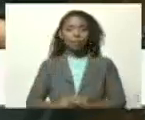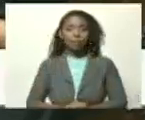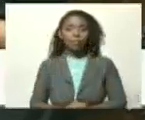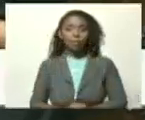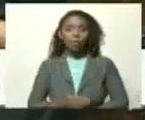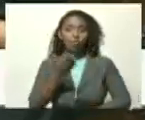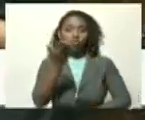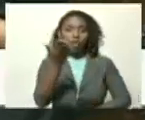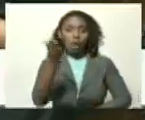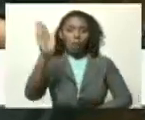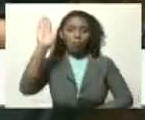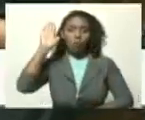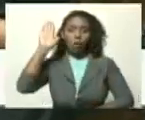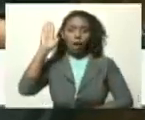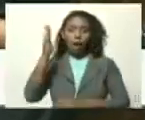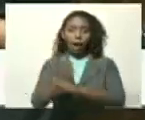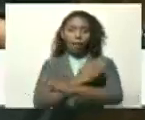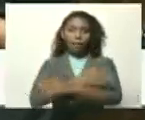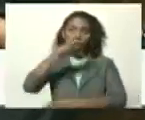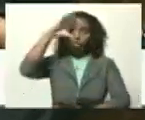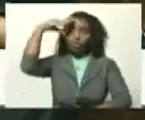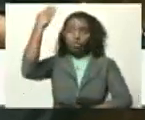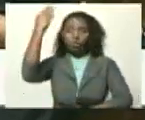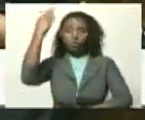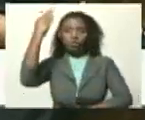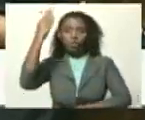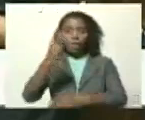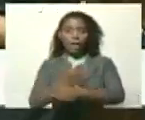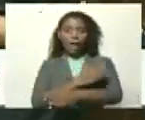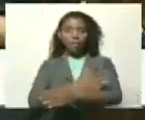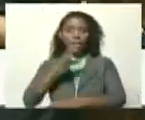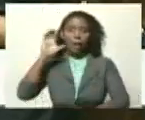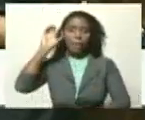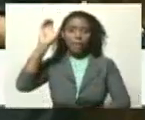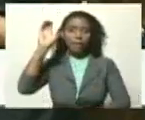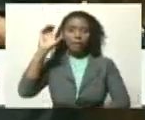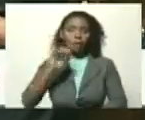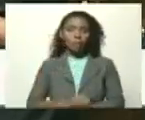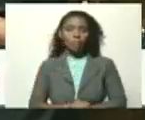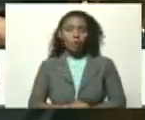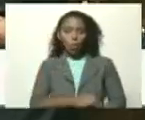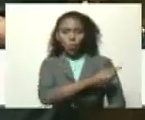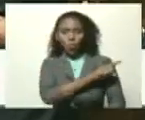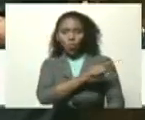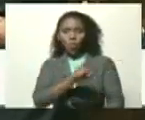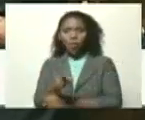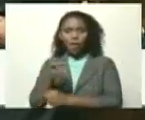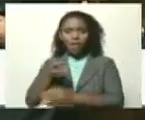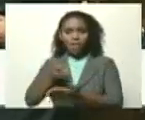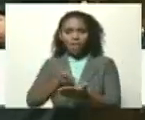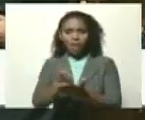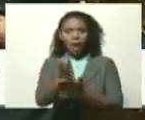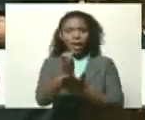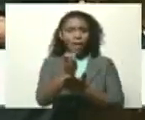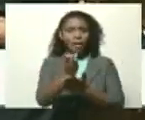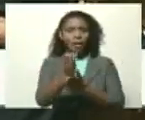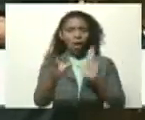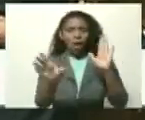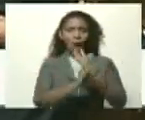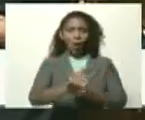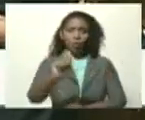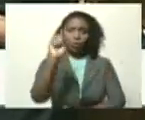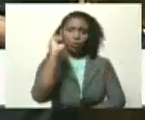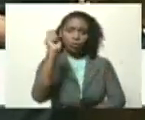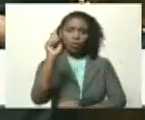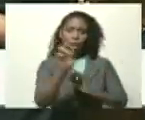¿Jura usted ante Dios y ante la patria cumplir fielmente con la Constitución de